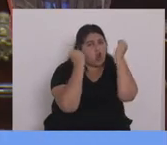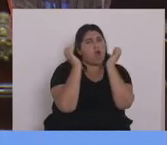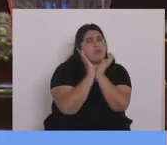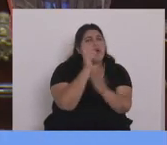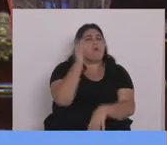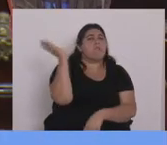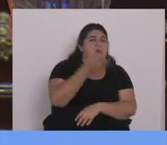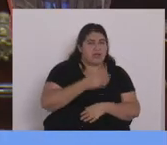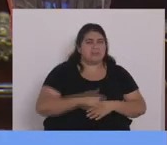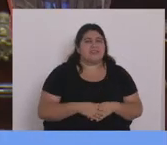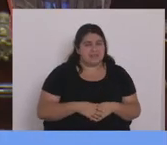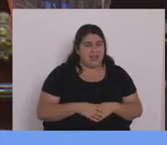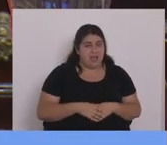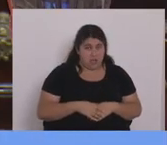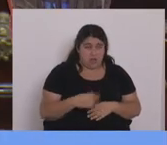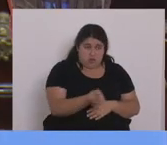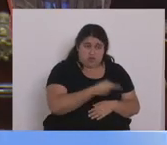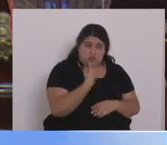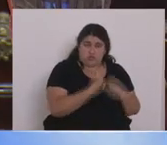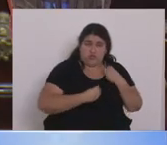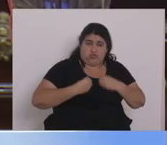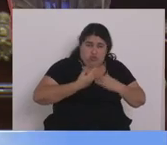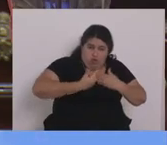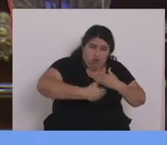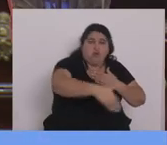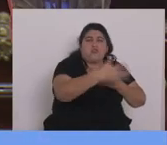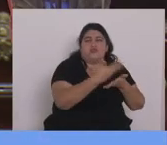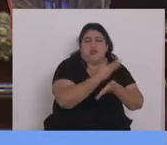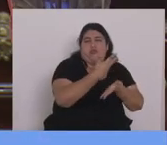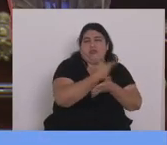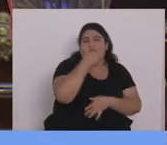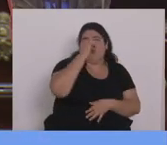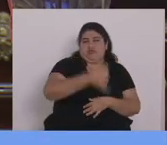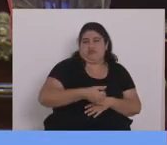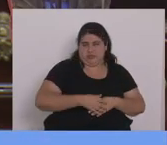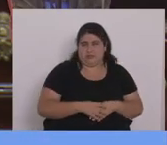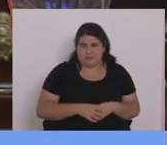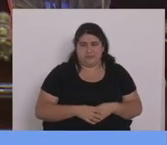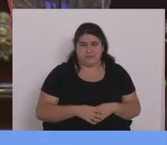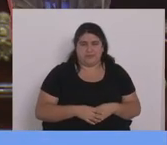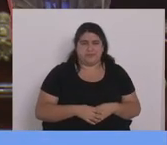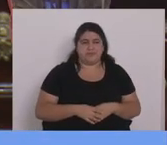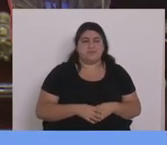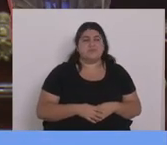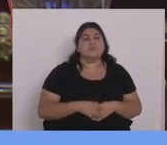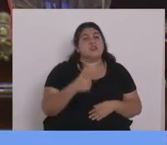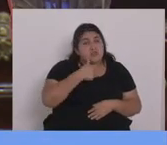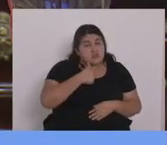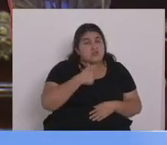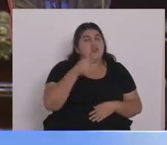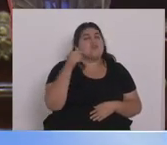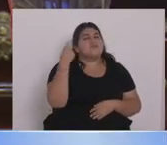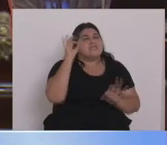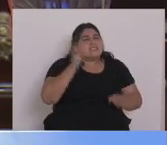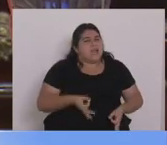temprano, lo vamos a sufrir sobre las espaldas de los que ya hoy están sufriendo muchísimo. Todos